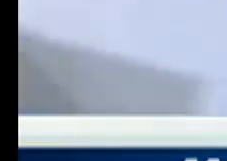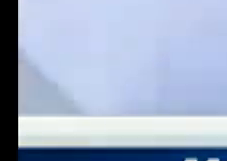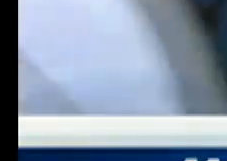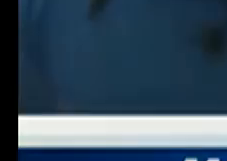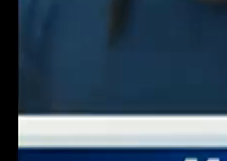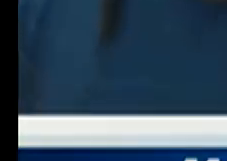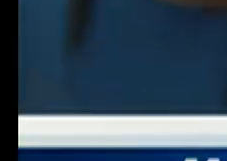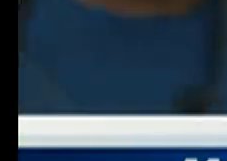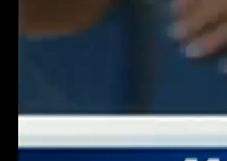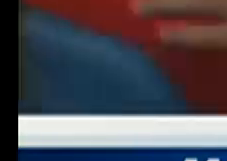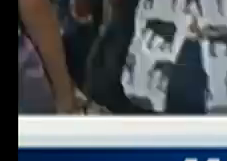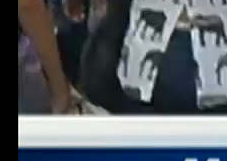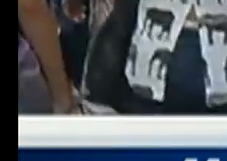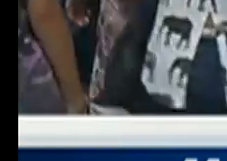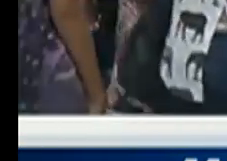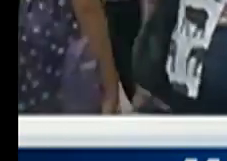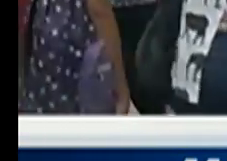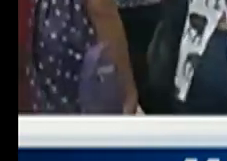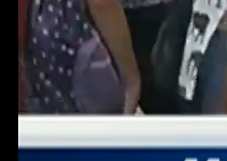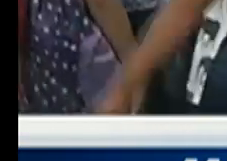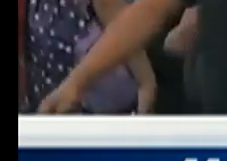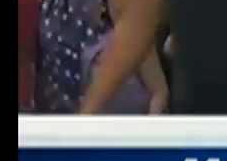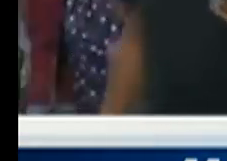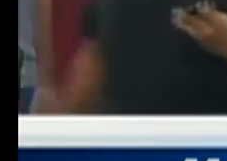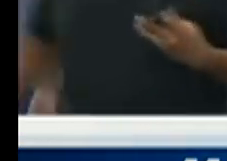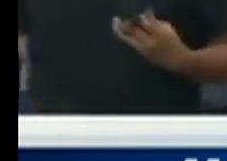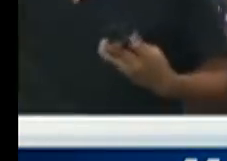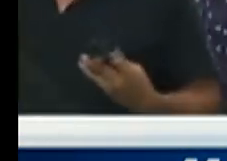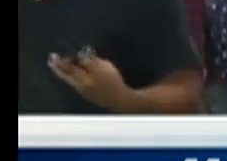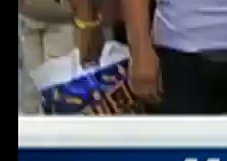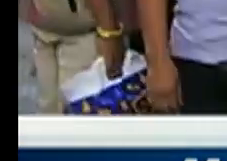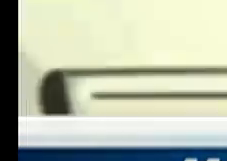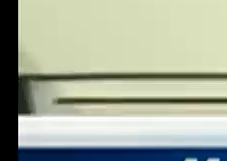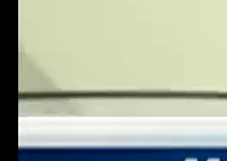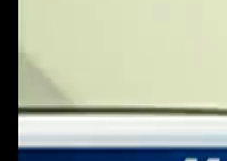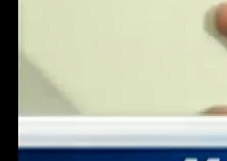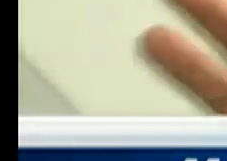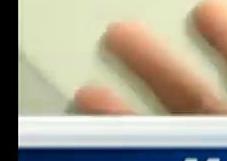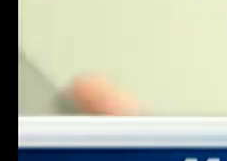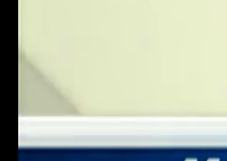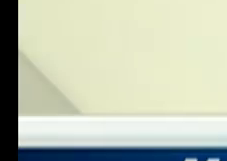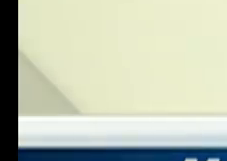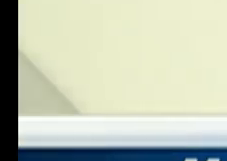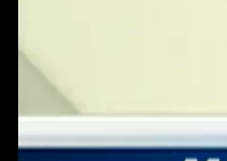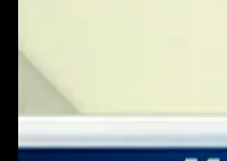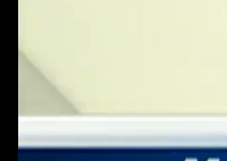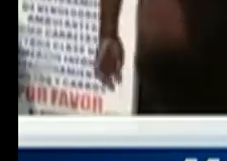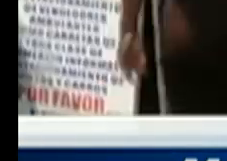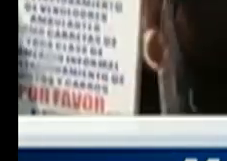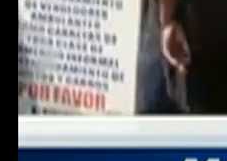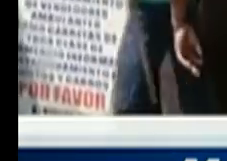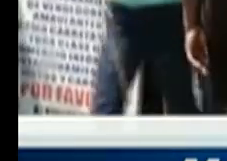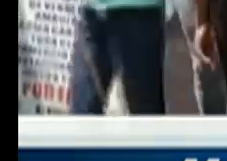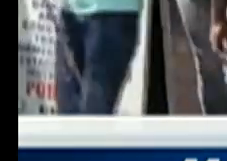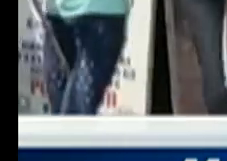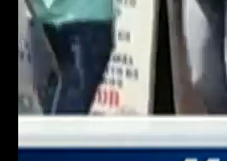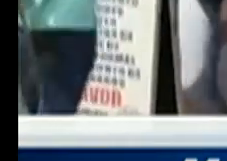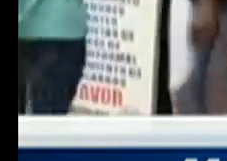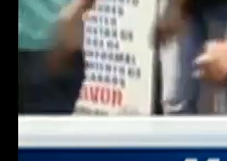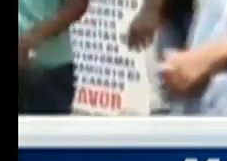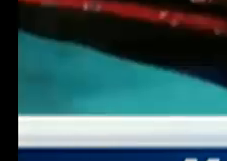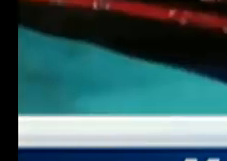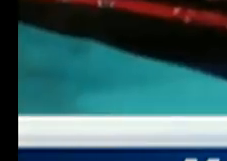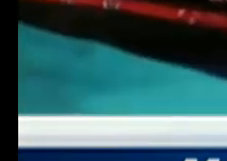Conozca las recomendaciones de un experto para realizar las compras navideñas. Los detalles mañana en